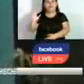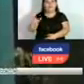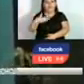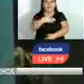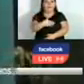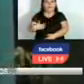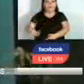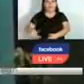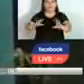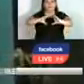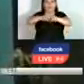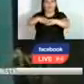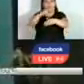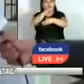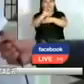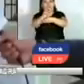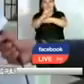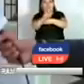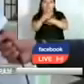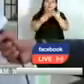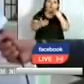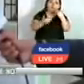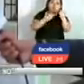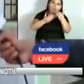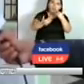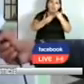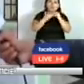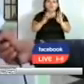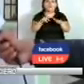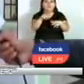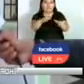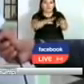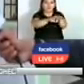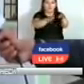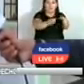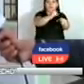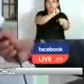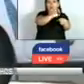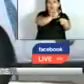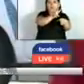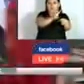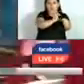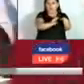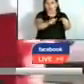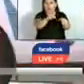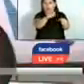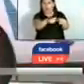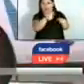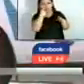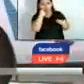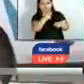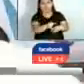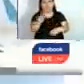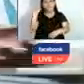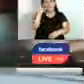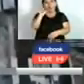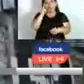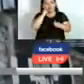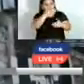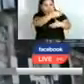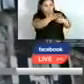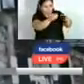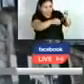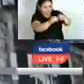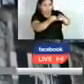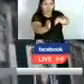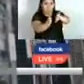Junta Electoral Departamental dio declaraciones acerca de una junta receptora de votos que fue encontrada este pasado lunes en la basura,